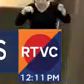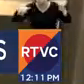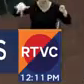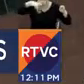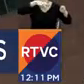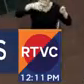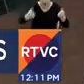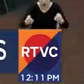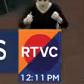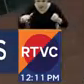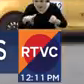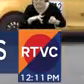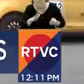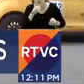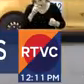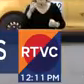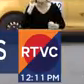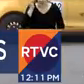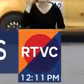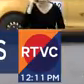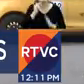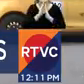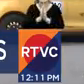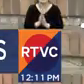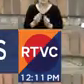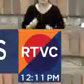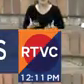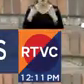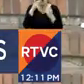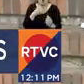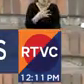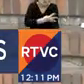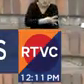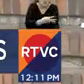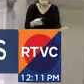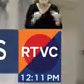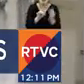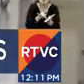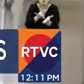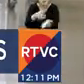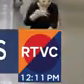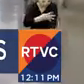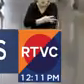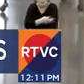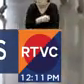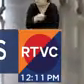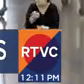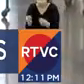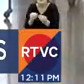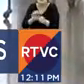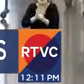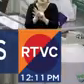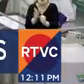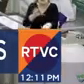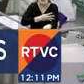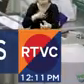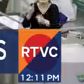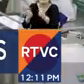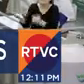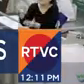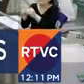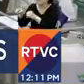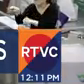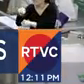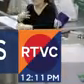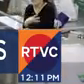drásticamente debido a los quemados en diciembre y a ellos se suman las urgencias habituales. Además, el COVID-19 alejó a los donadores de las